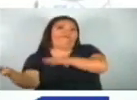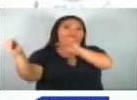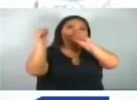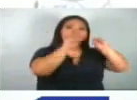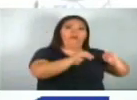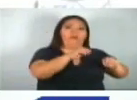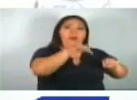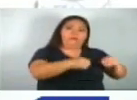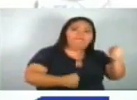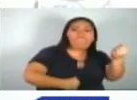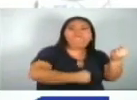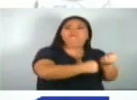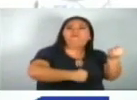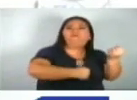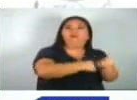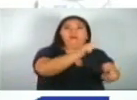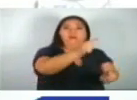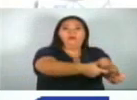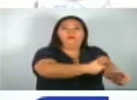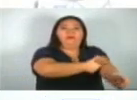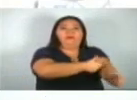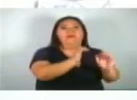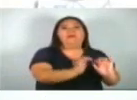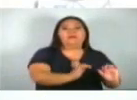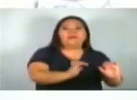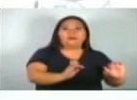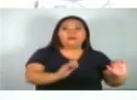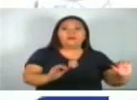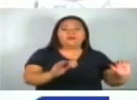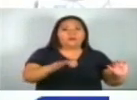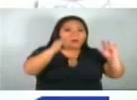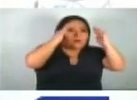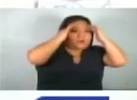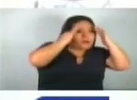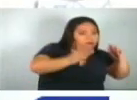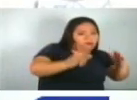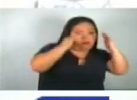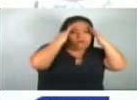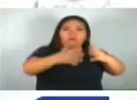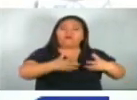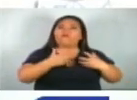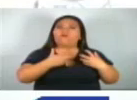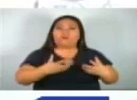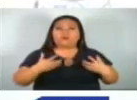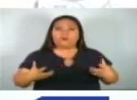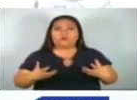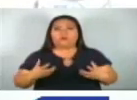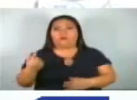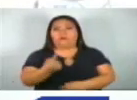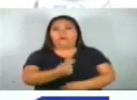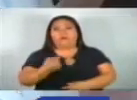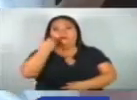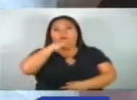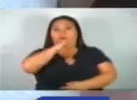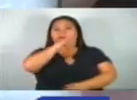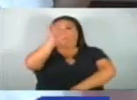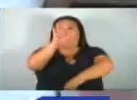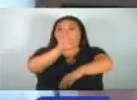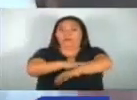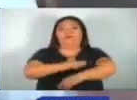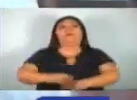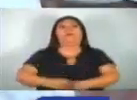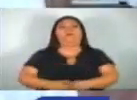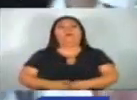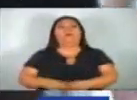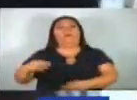a reforzar el Hospital Benjamin Bloom para atender la cantidad de pacientes ingresados por dengue. El presidente